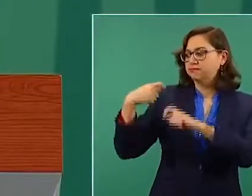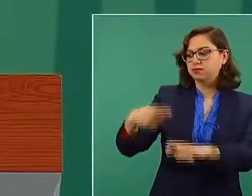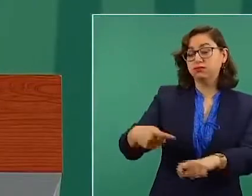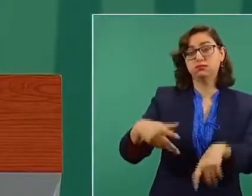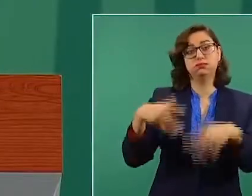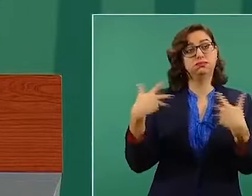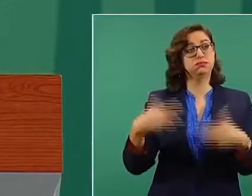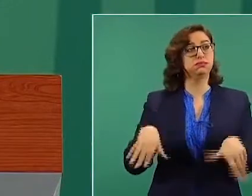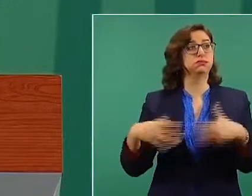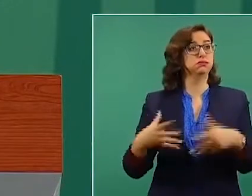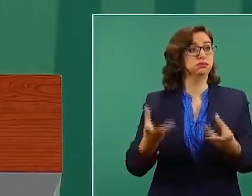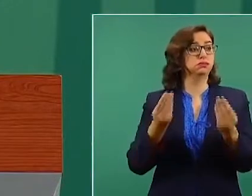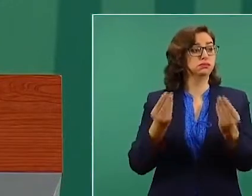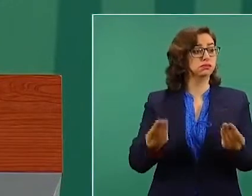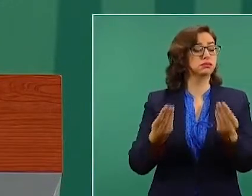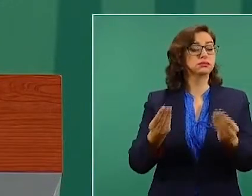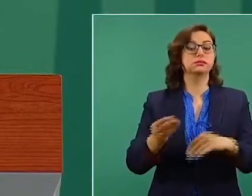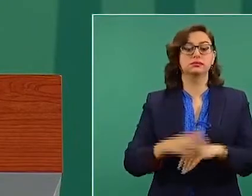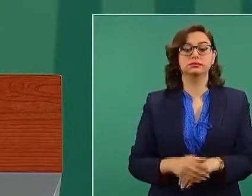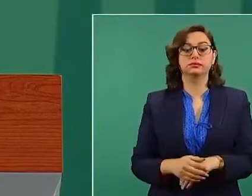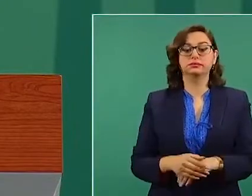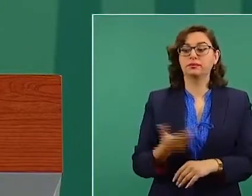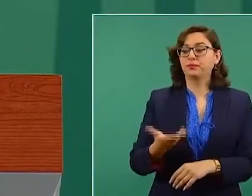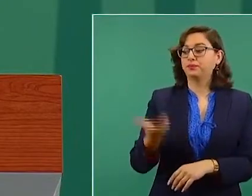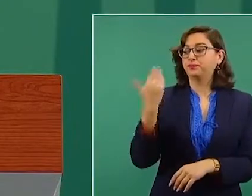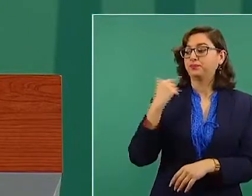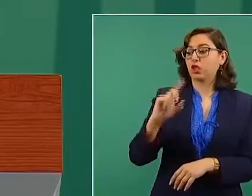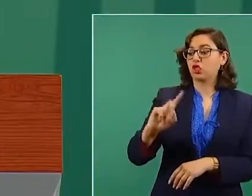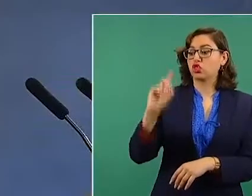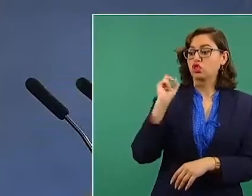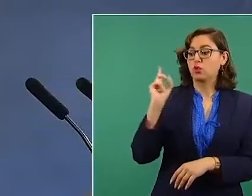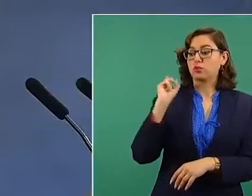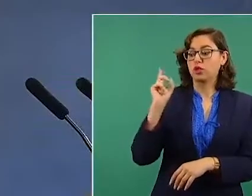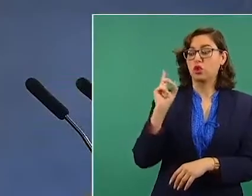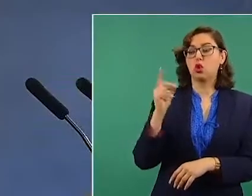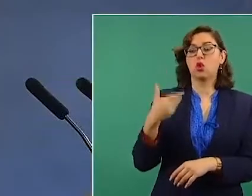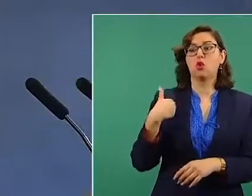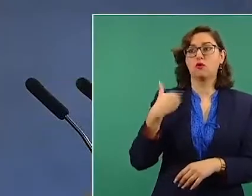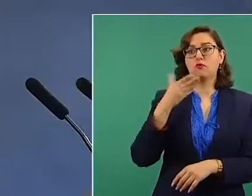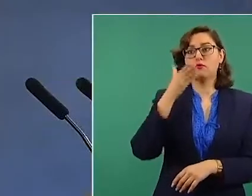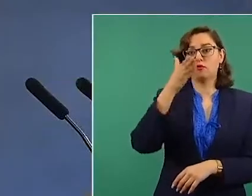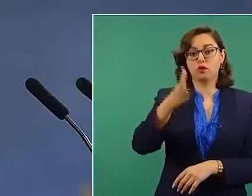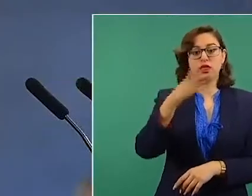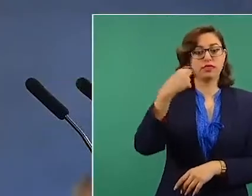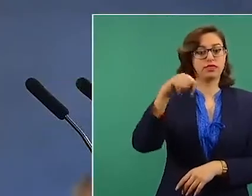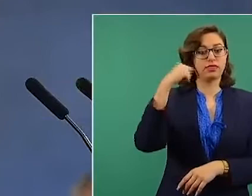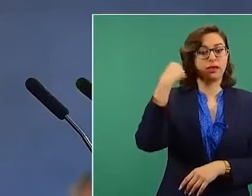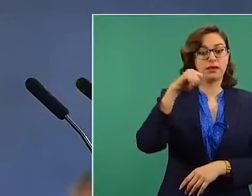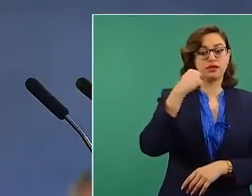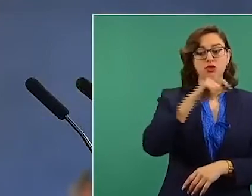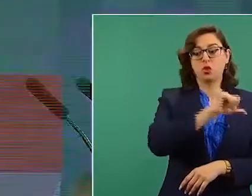viajé el domingo de Tabasco a la ciudad,